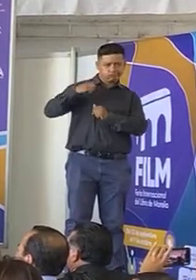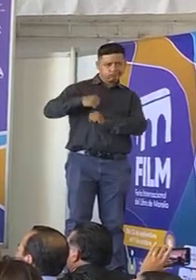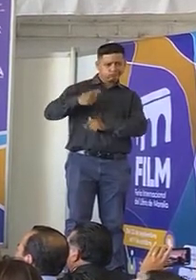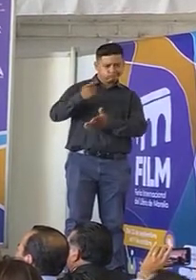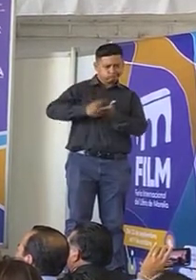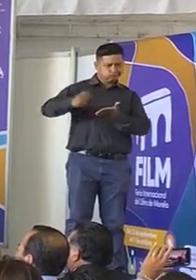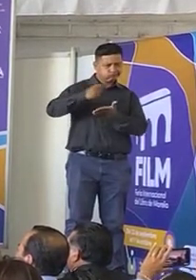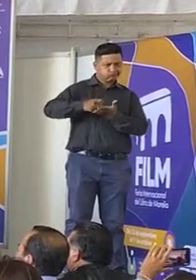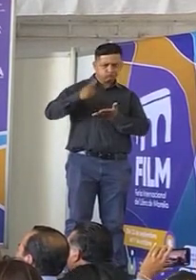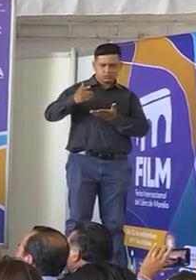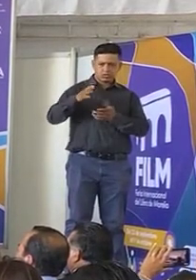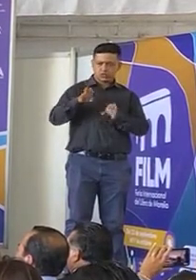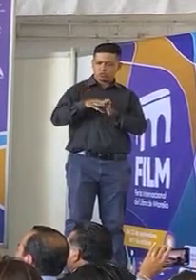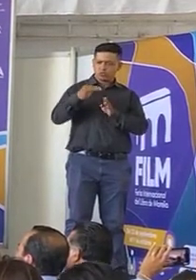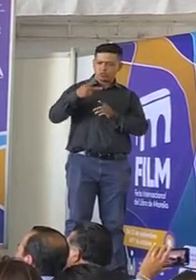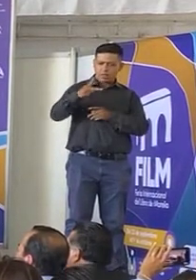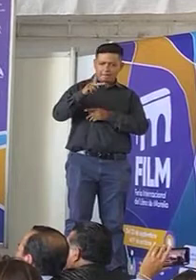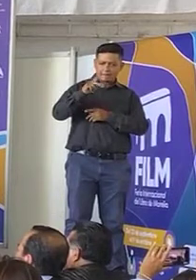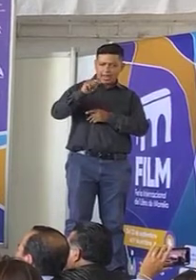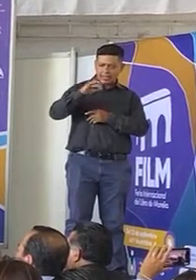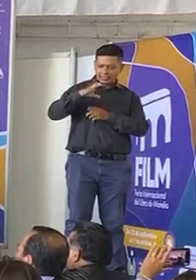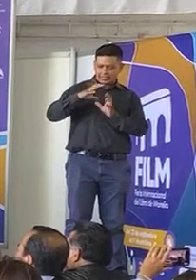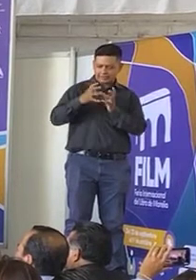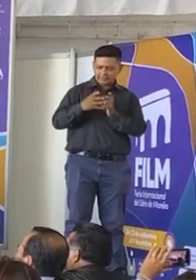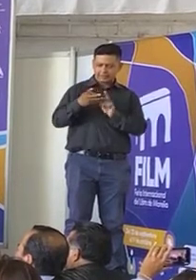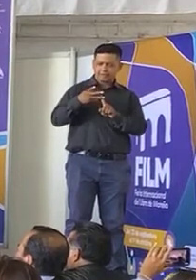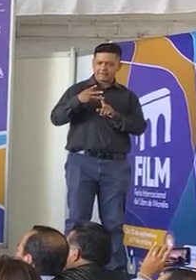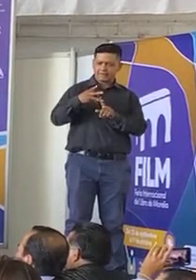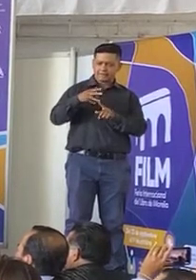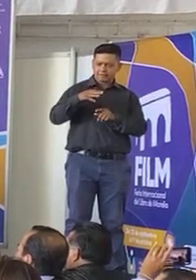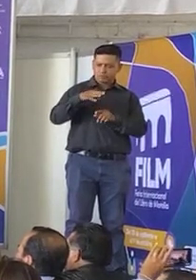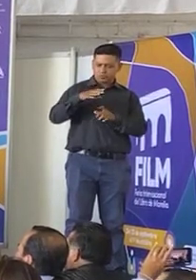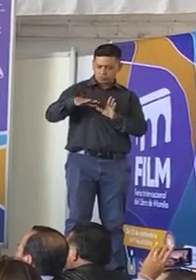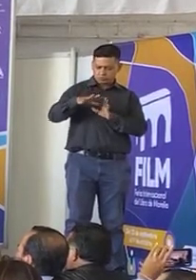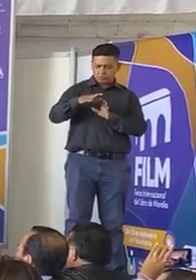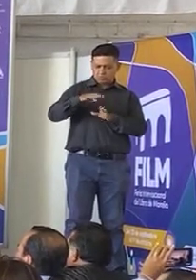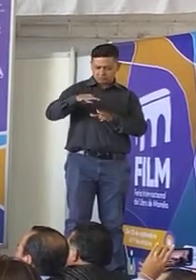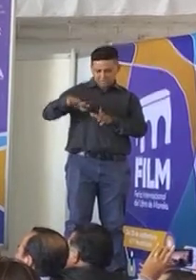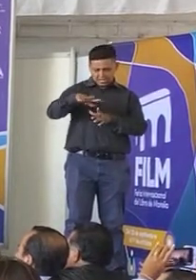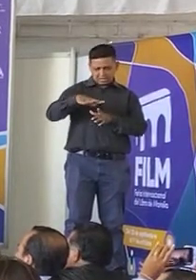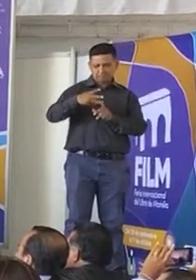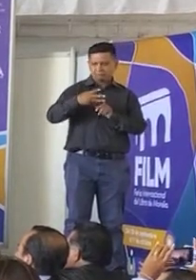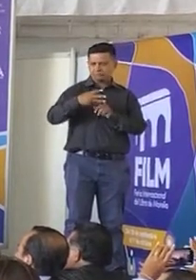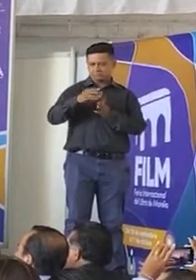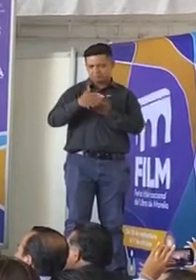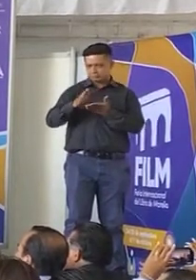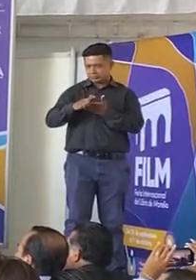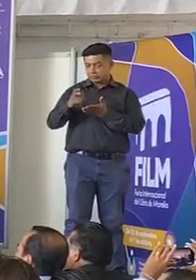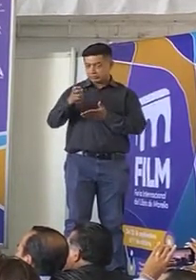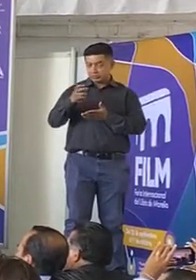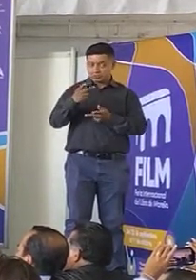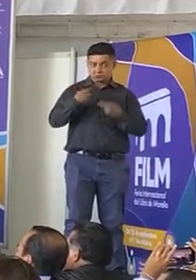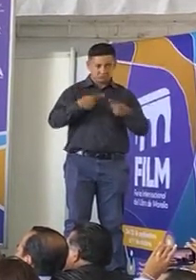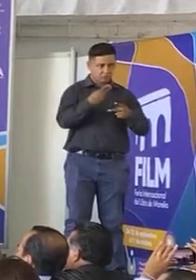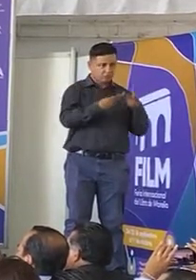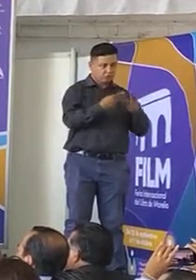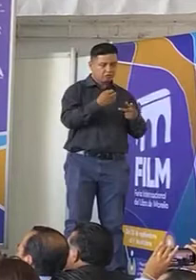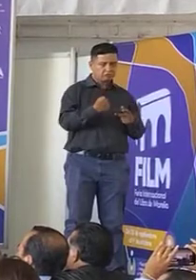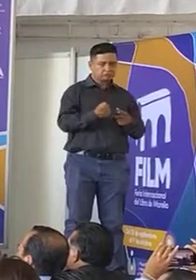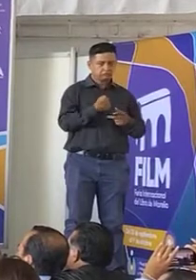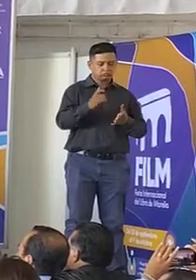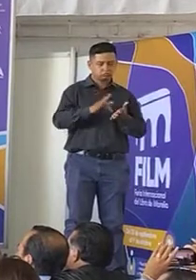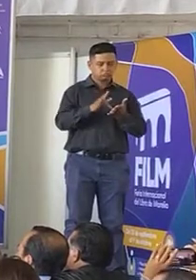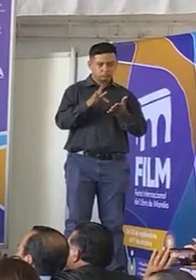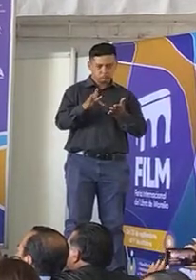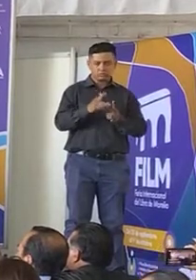como Planeta, Urano y Océano. Además, pues nos acompaña